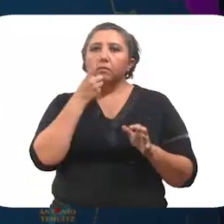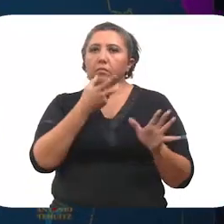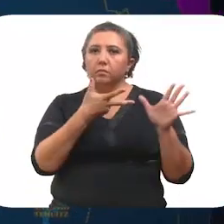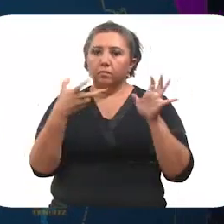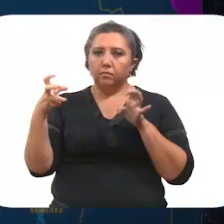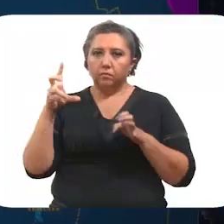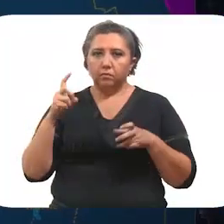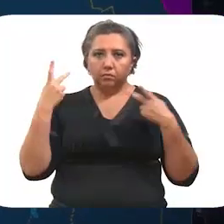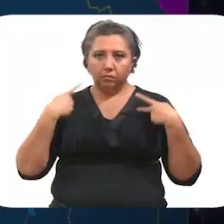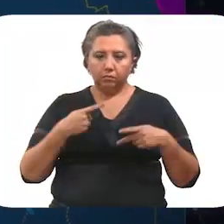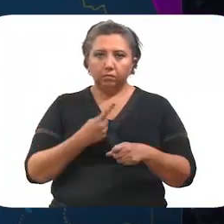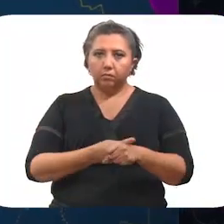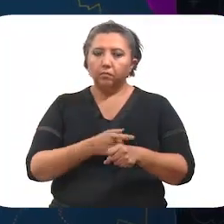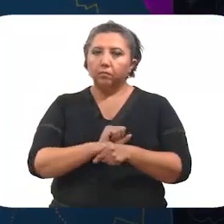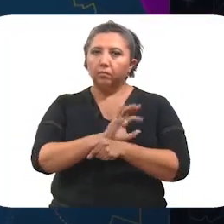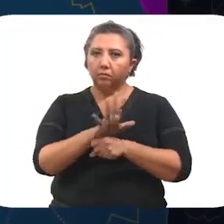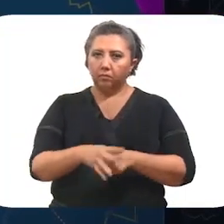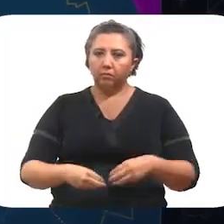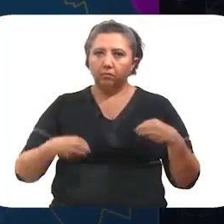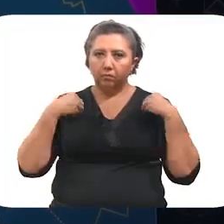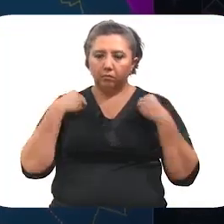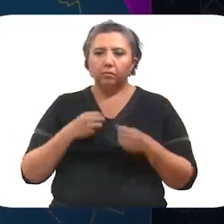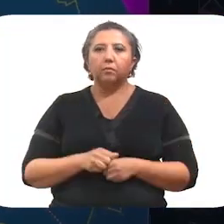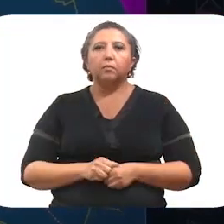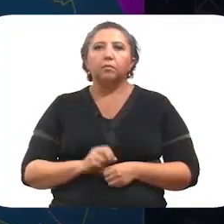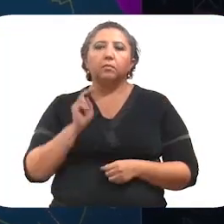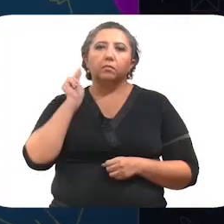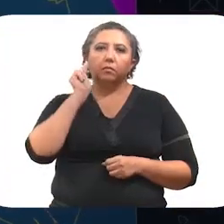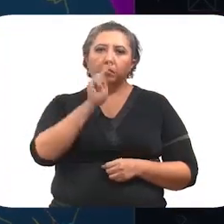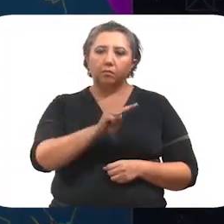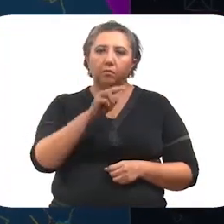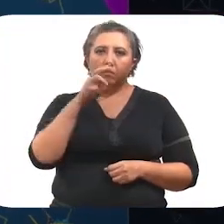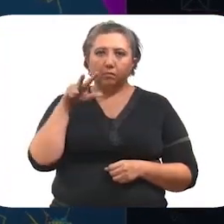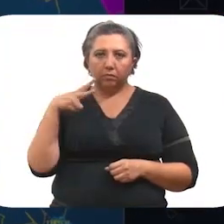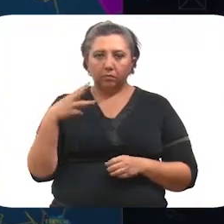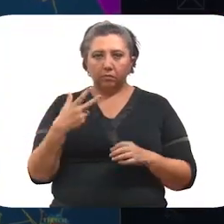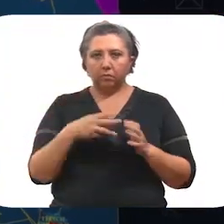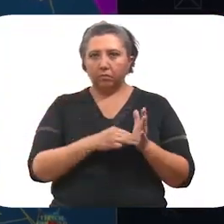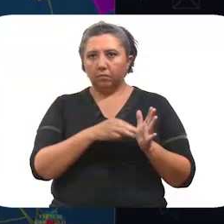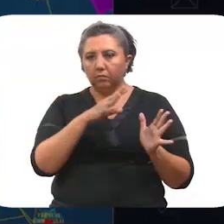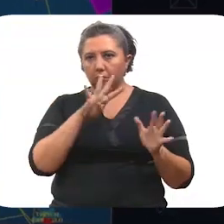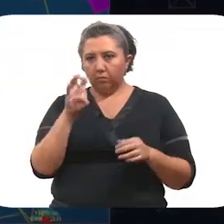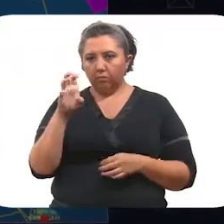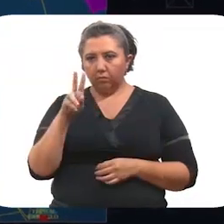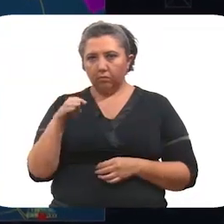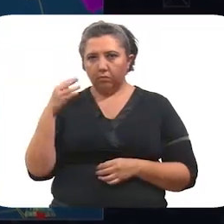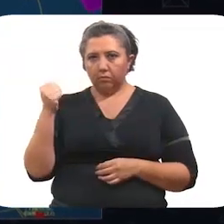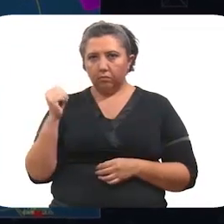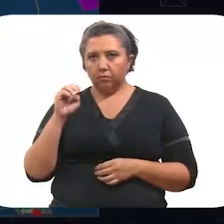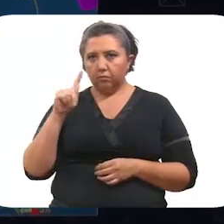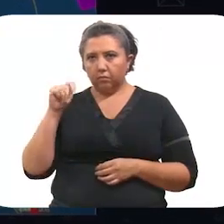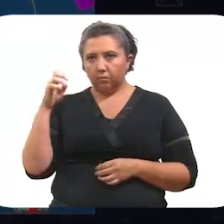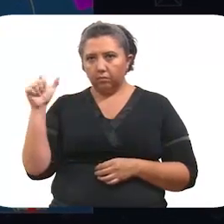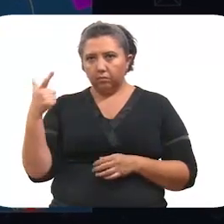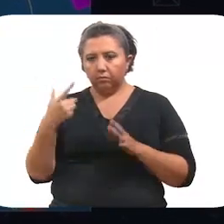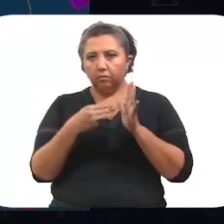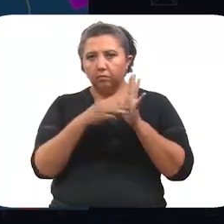50.830 personas contagiadas de coronavirus, que viven en la zona norte 13.249, en la zona